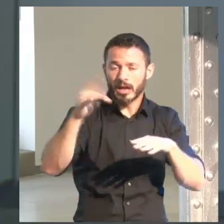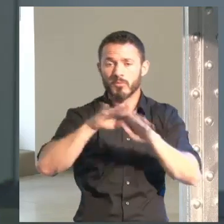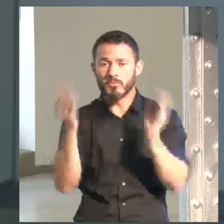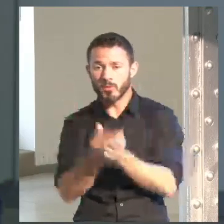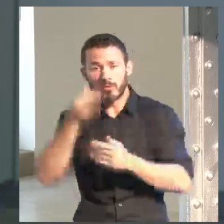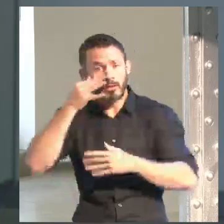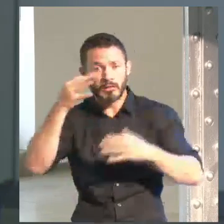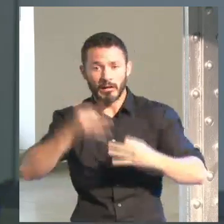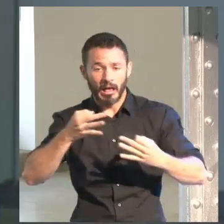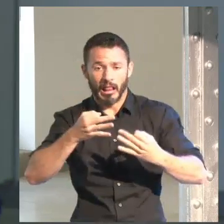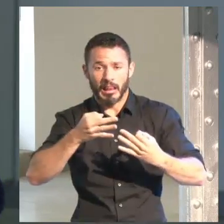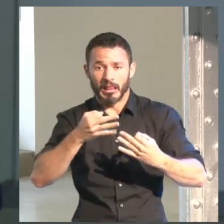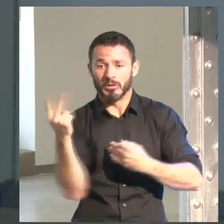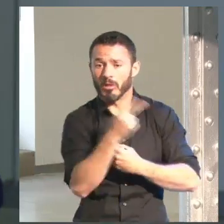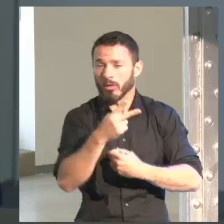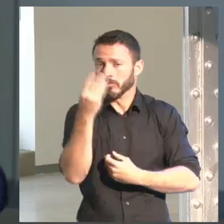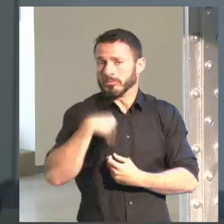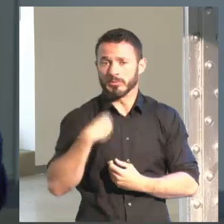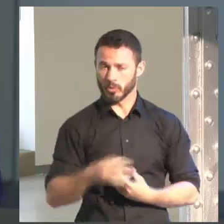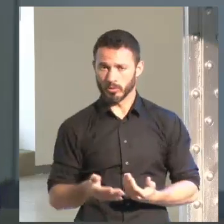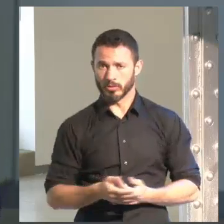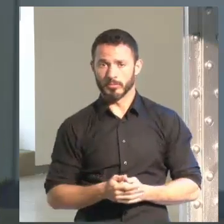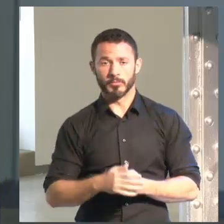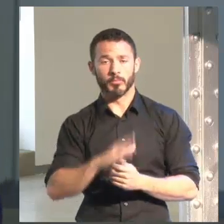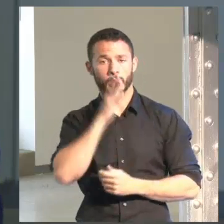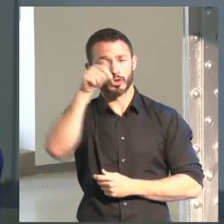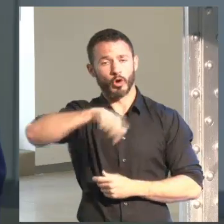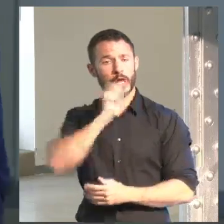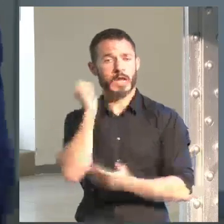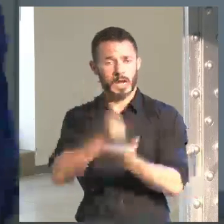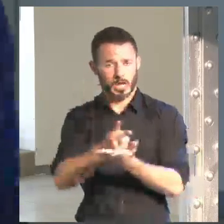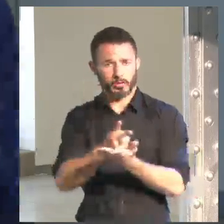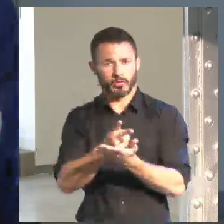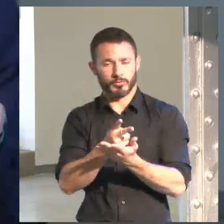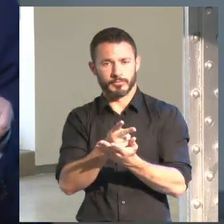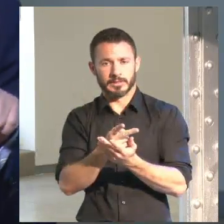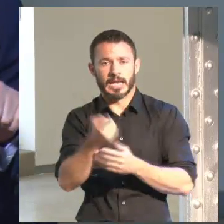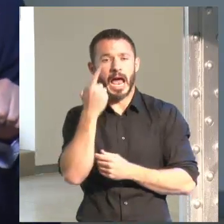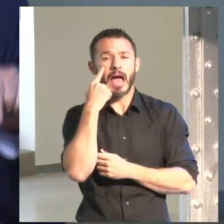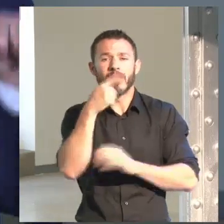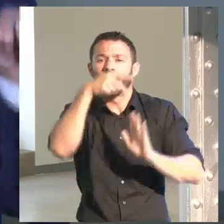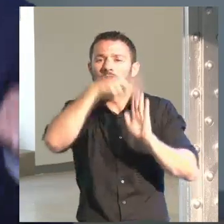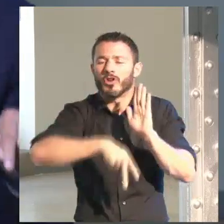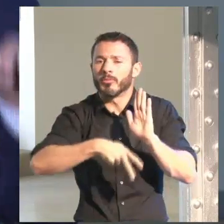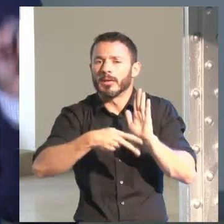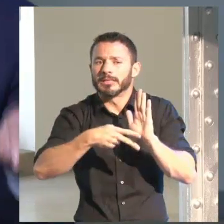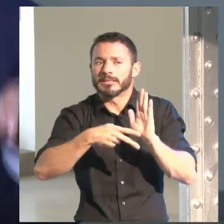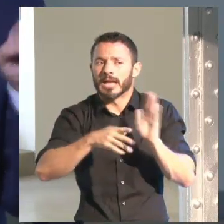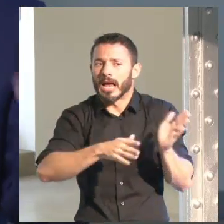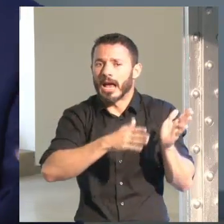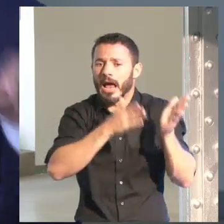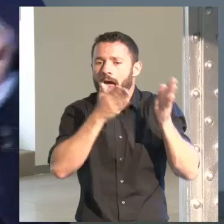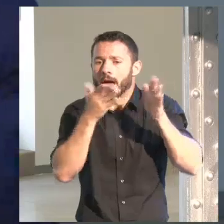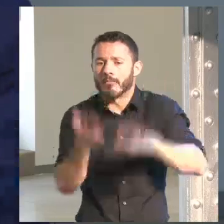porque todos van a ser el mismo. Por tanto, hoy tenemos un reto, y es saber qué normas queremos que